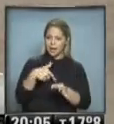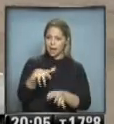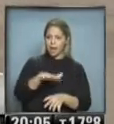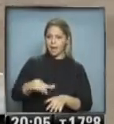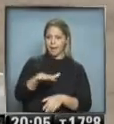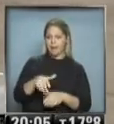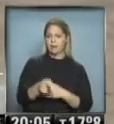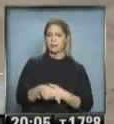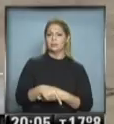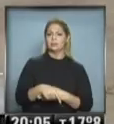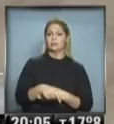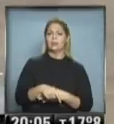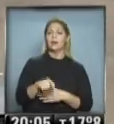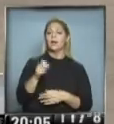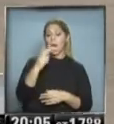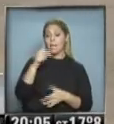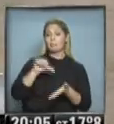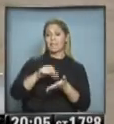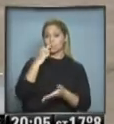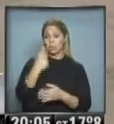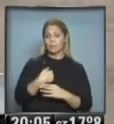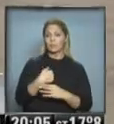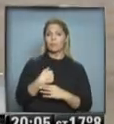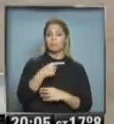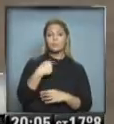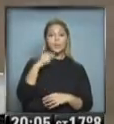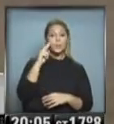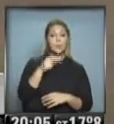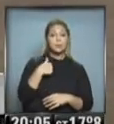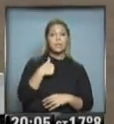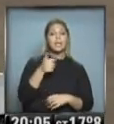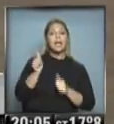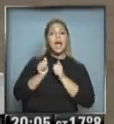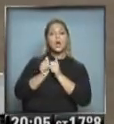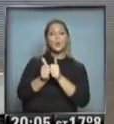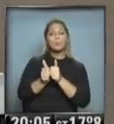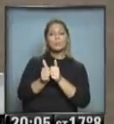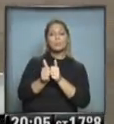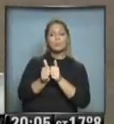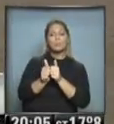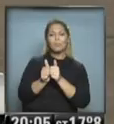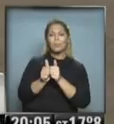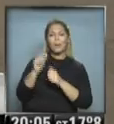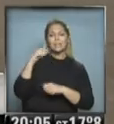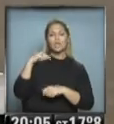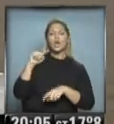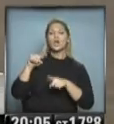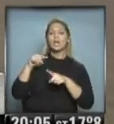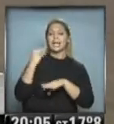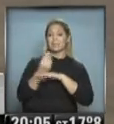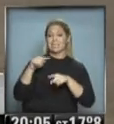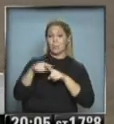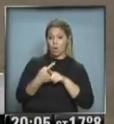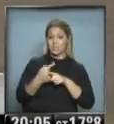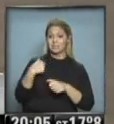arribo a Bolivia. Bueno, recién veíamos que la presidenta estaba acompañada por el canciller Héctor Timerman, también por el